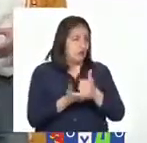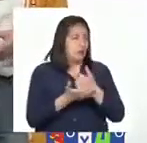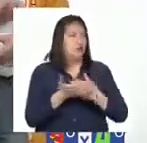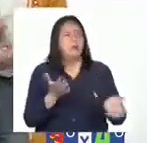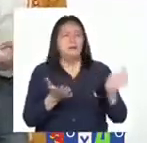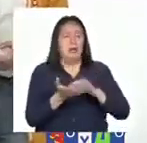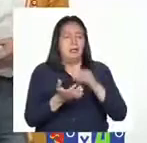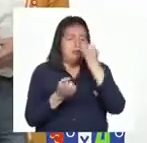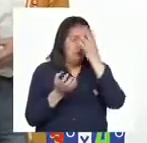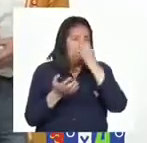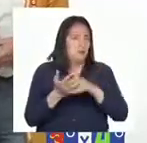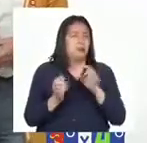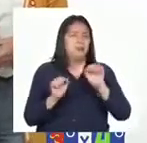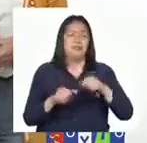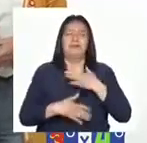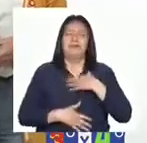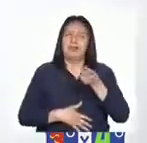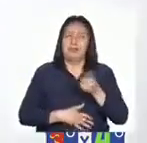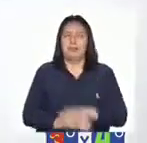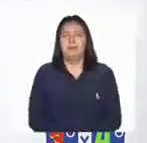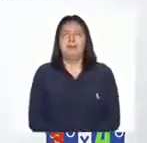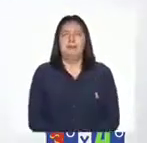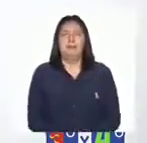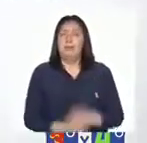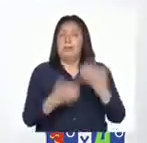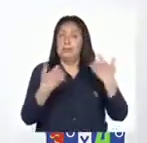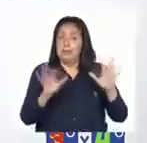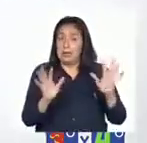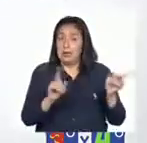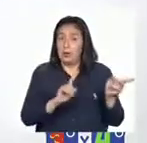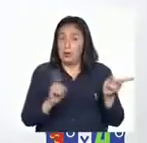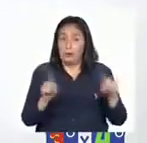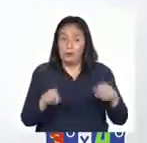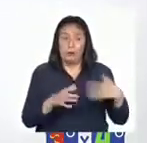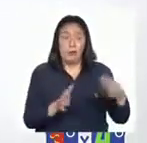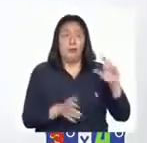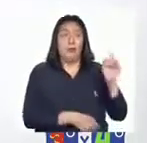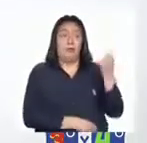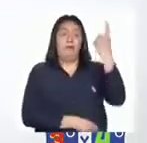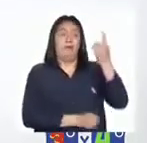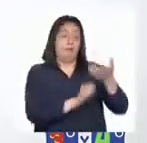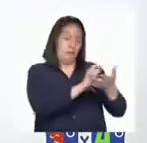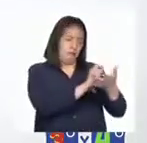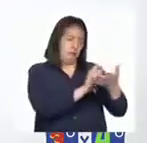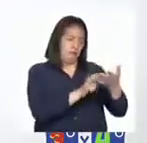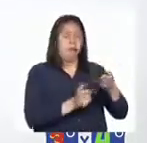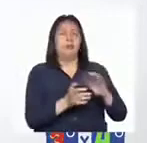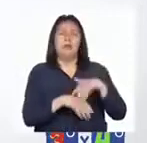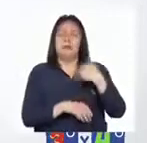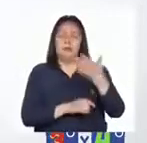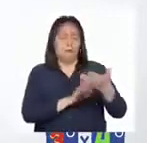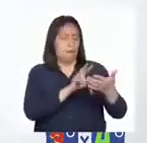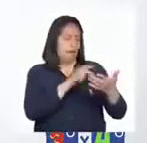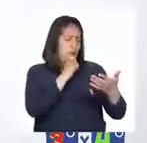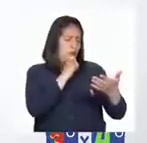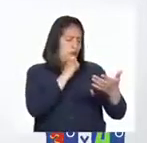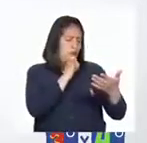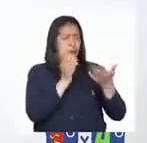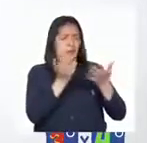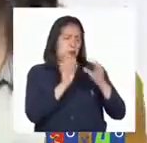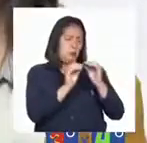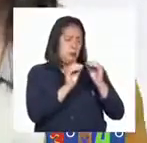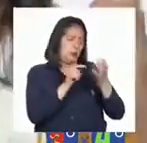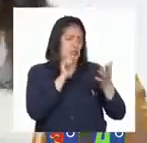su información y hacerlo más divertido. Una vez que elaboren su primer borrador, revísenlo. Piensen bien en las